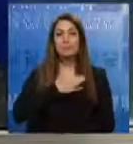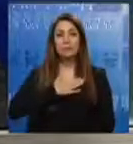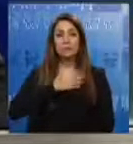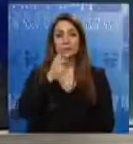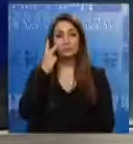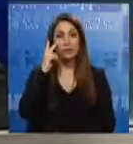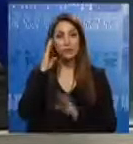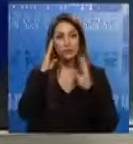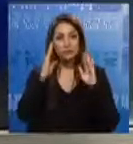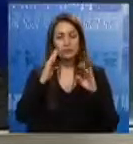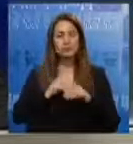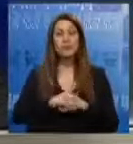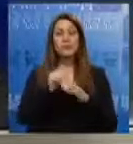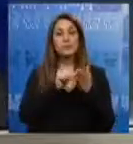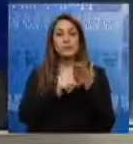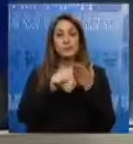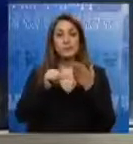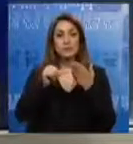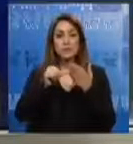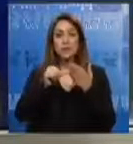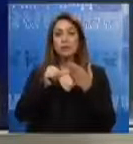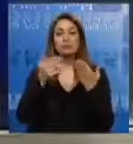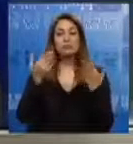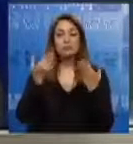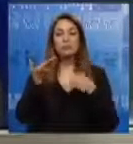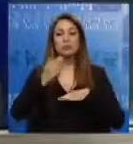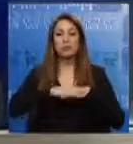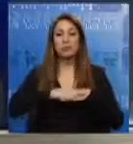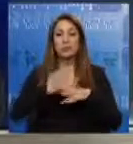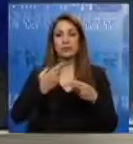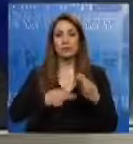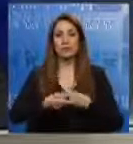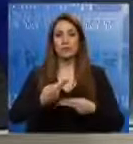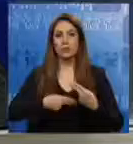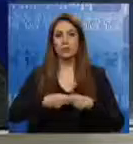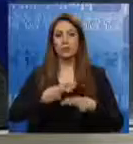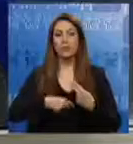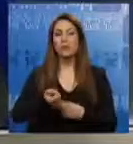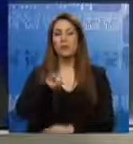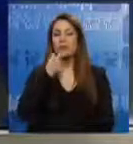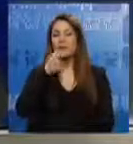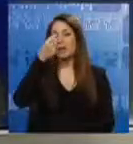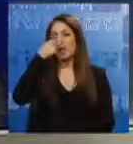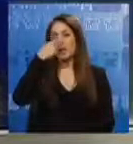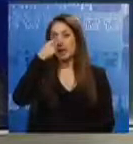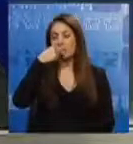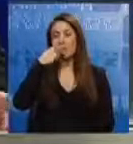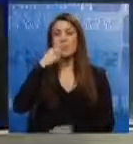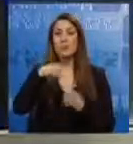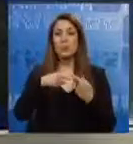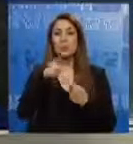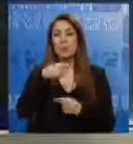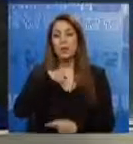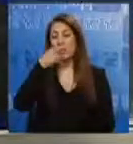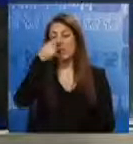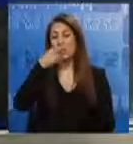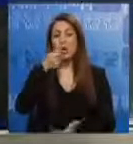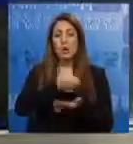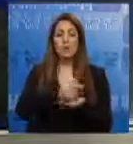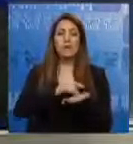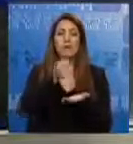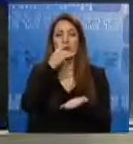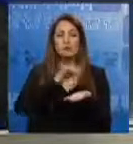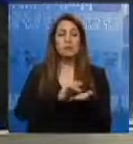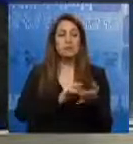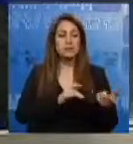El Ministerio de Salud Pública reiteró que está prohibida la venta de medicamentos antigripales sin receta médica. Las farmacias han